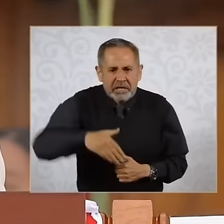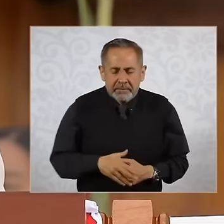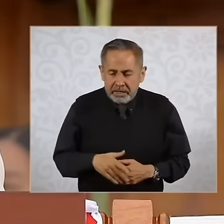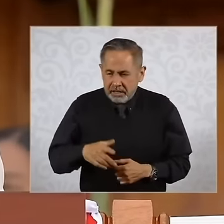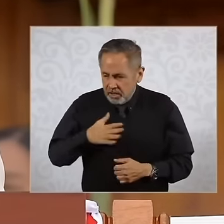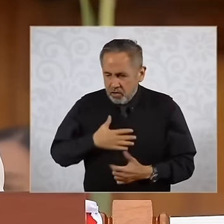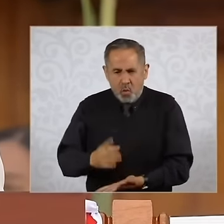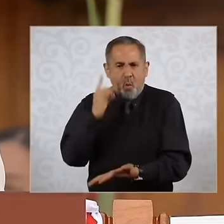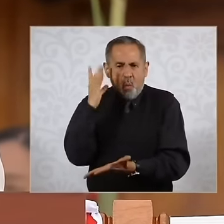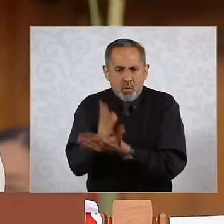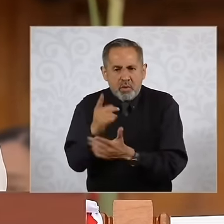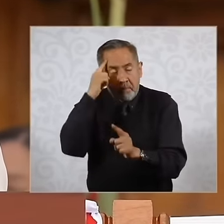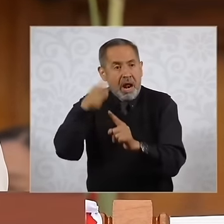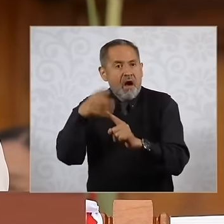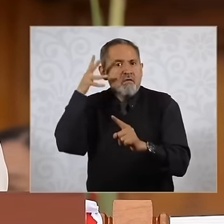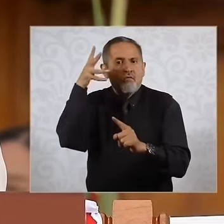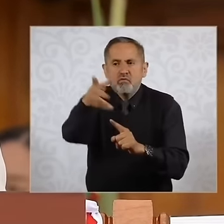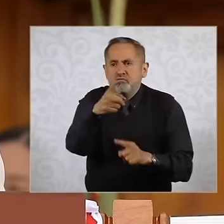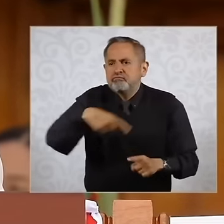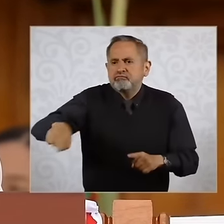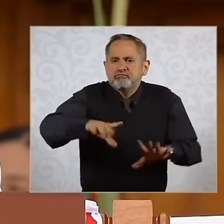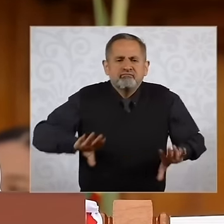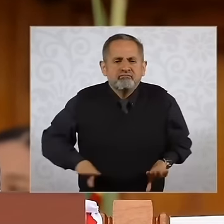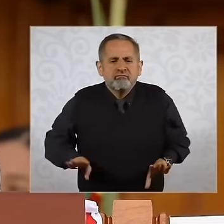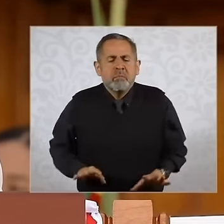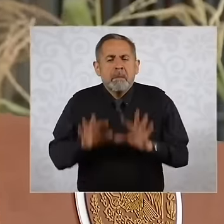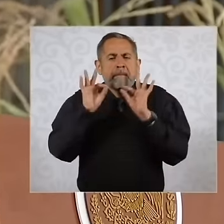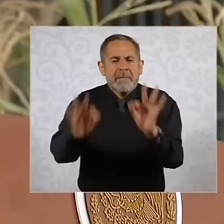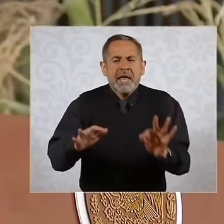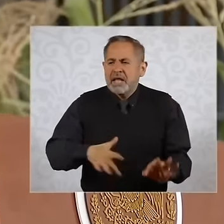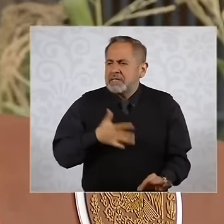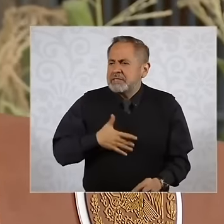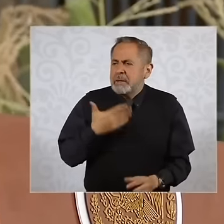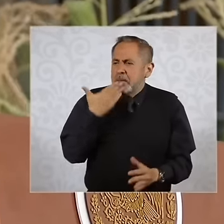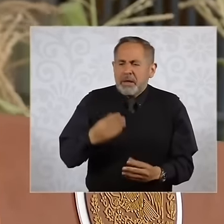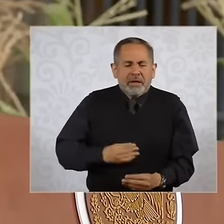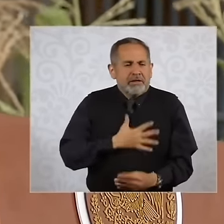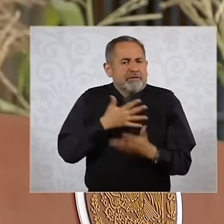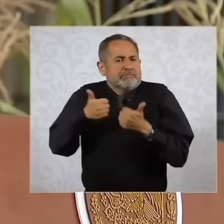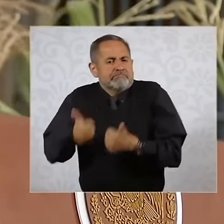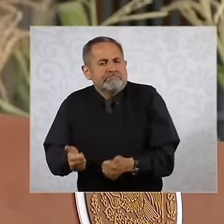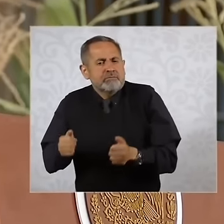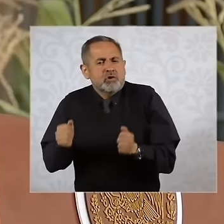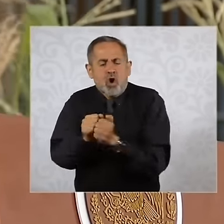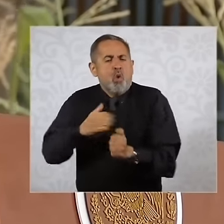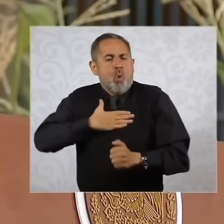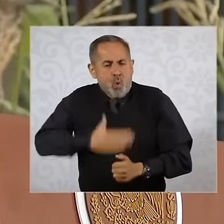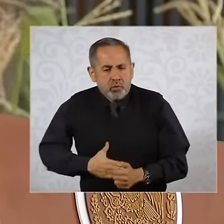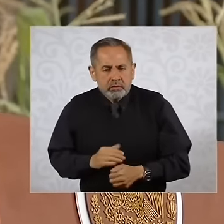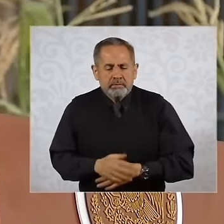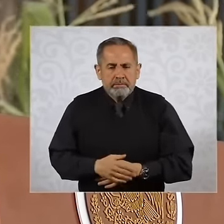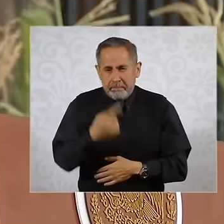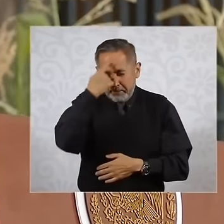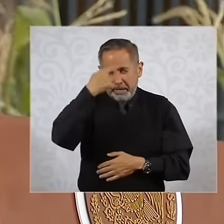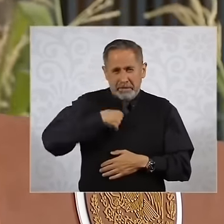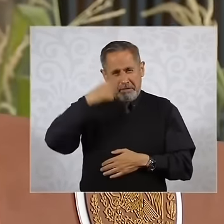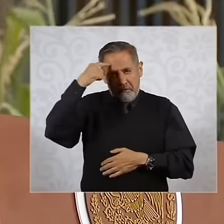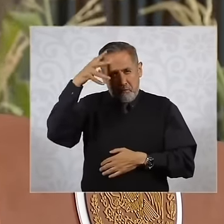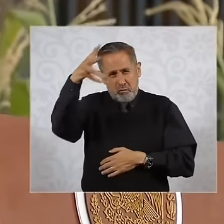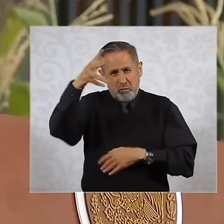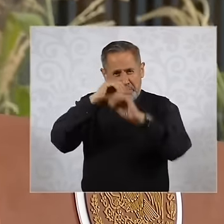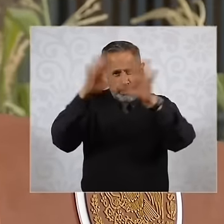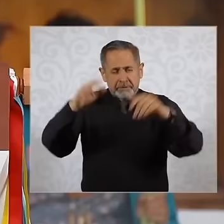que representa el bienestar y el progreso con justicia. Tengo claro que